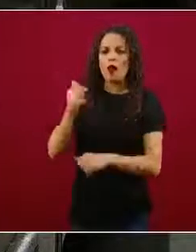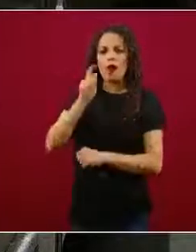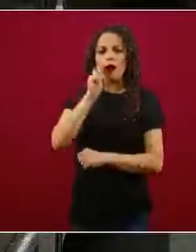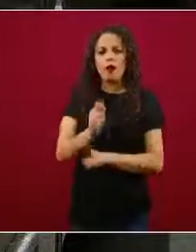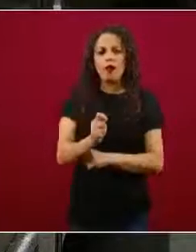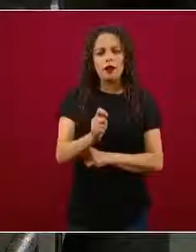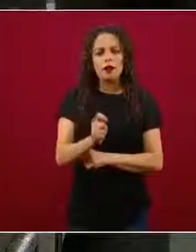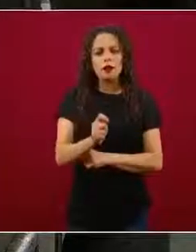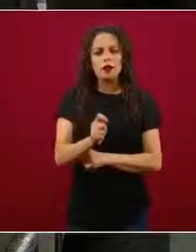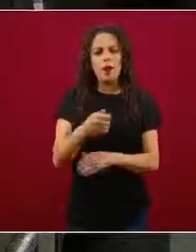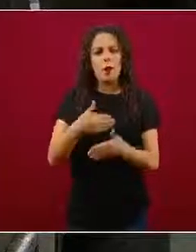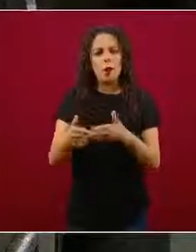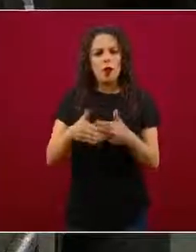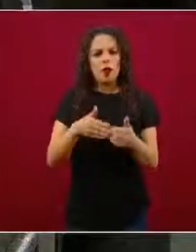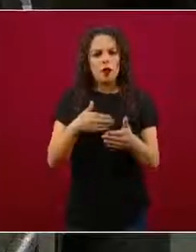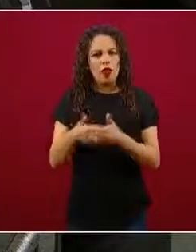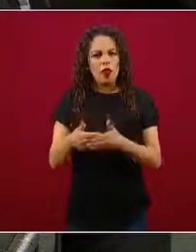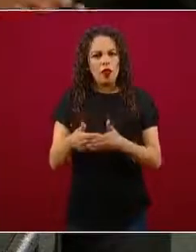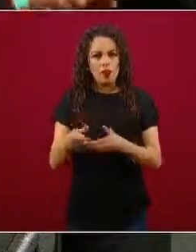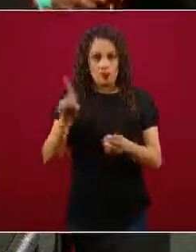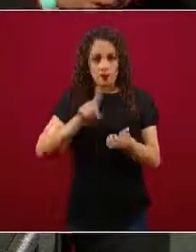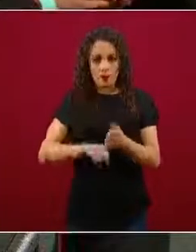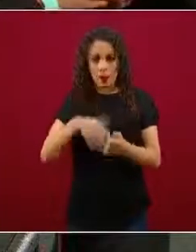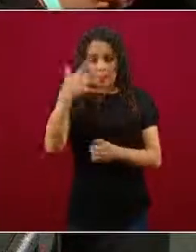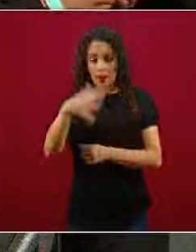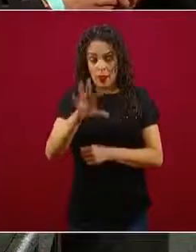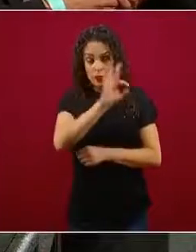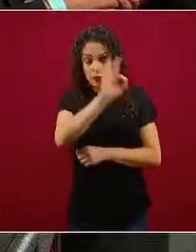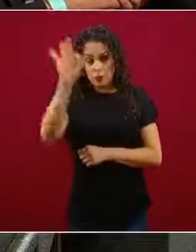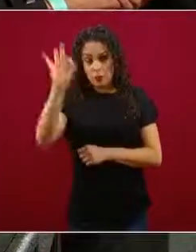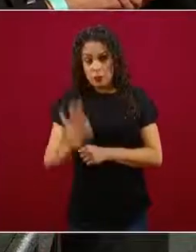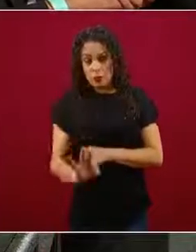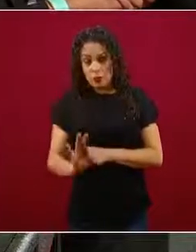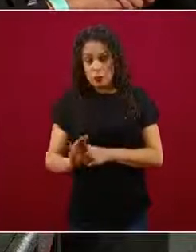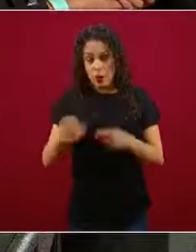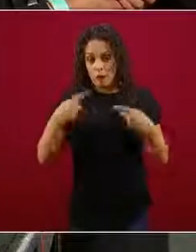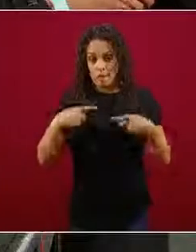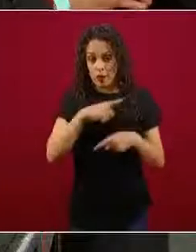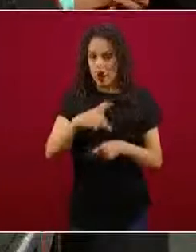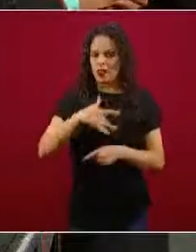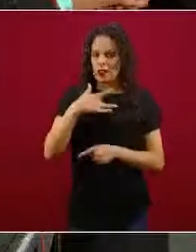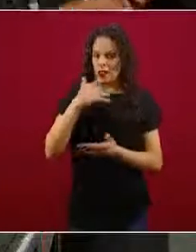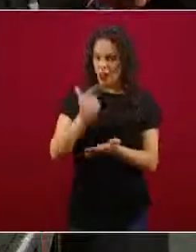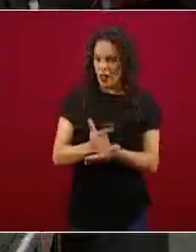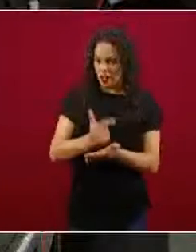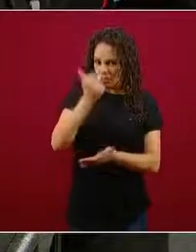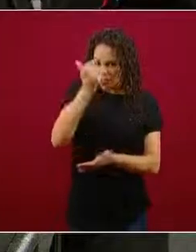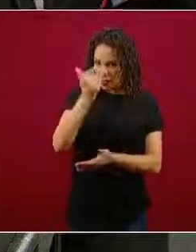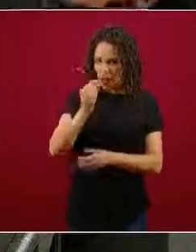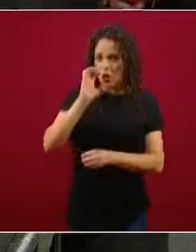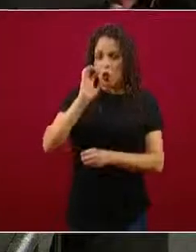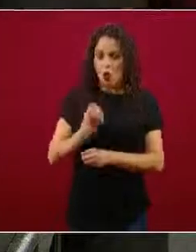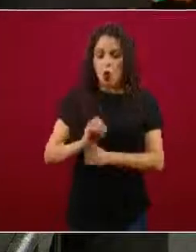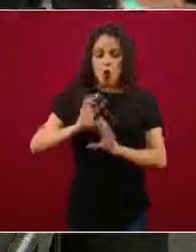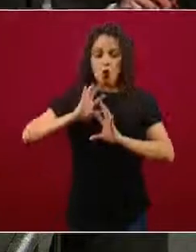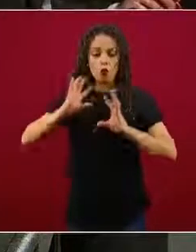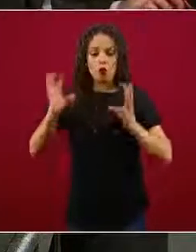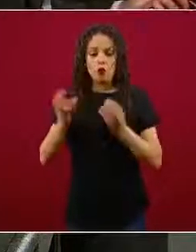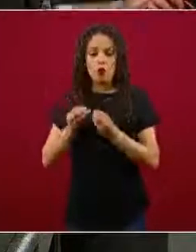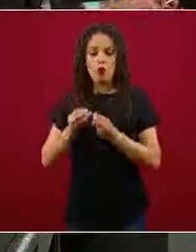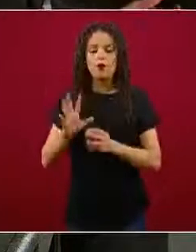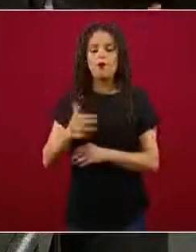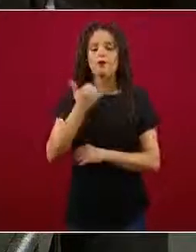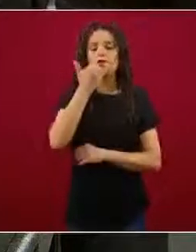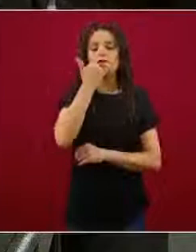se está aplicando solo al 10% de la población que presenta síntomas graves, a la totalidad de los enfermos,